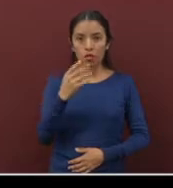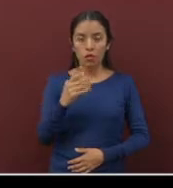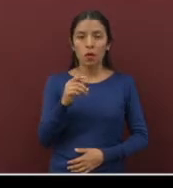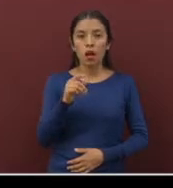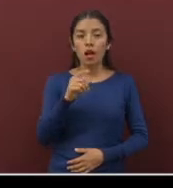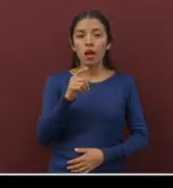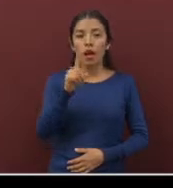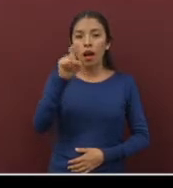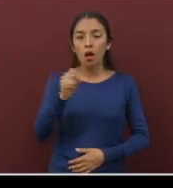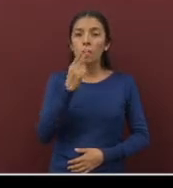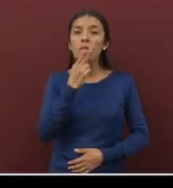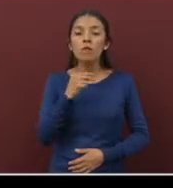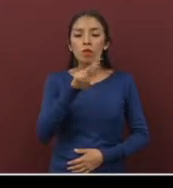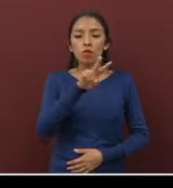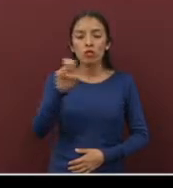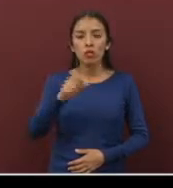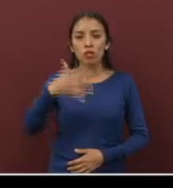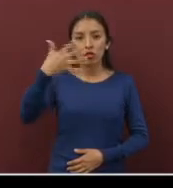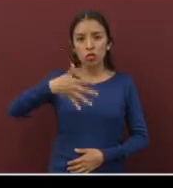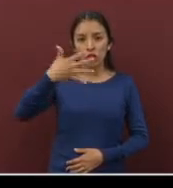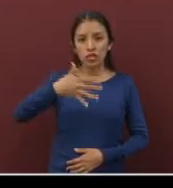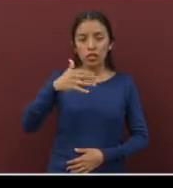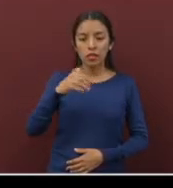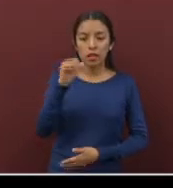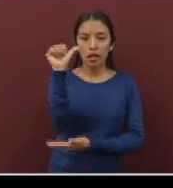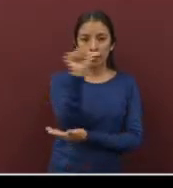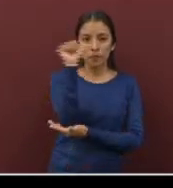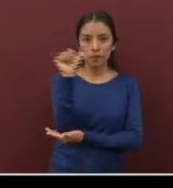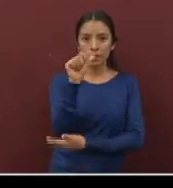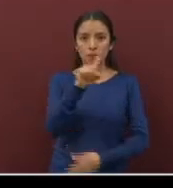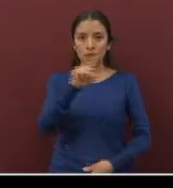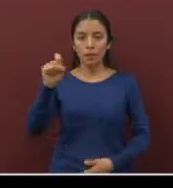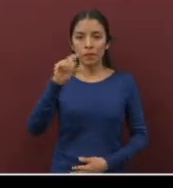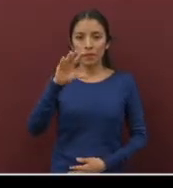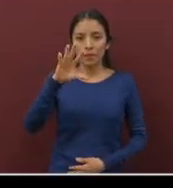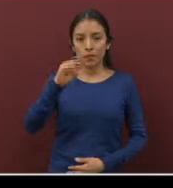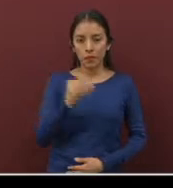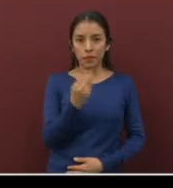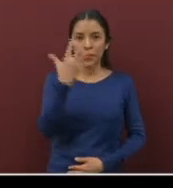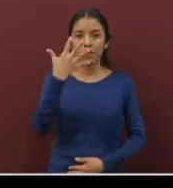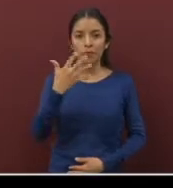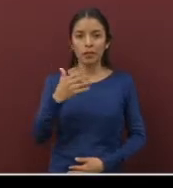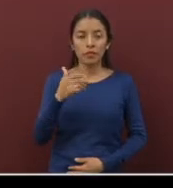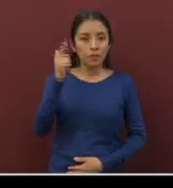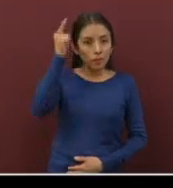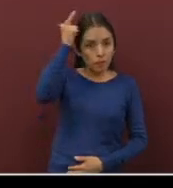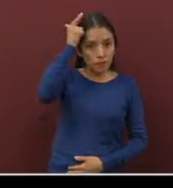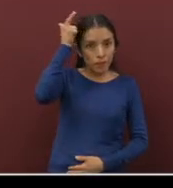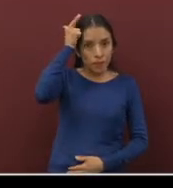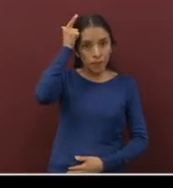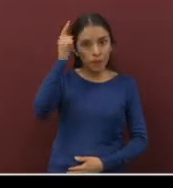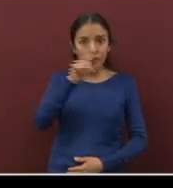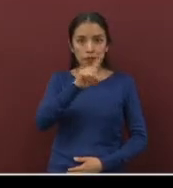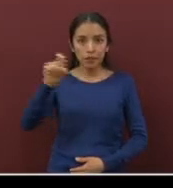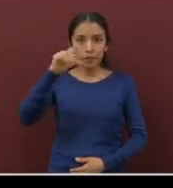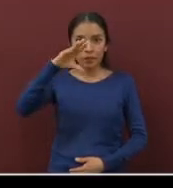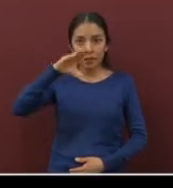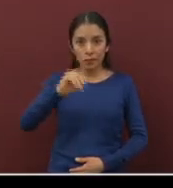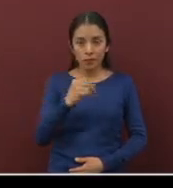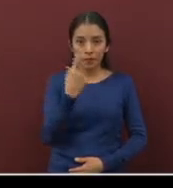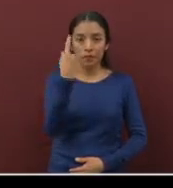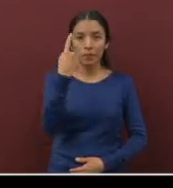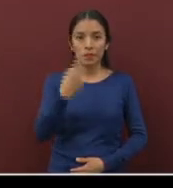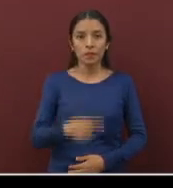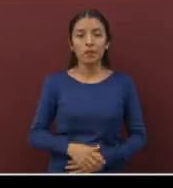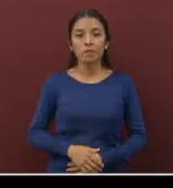dulce 215 acayucan 195 y lerdo de tejada 191